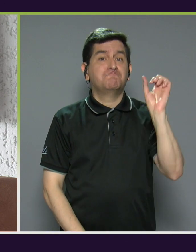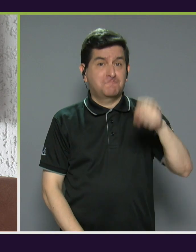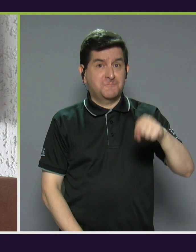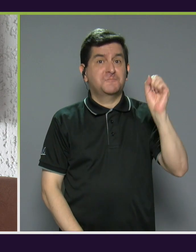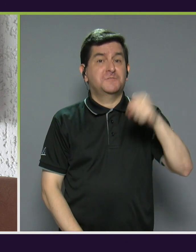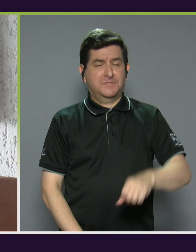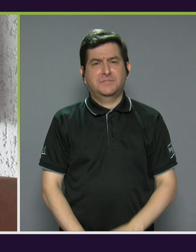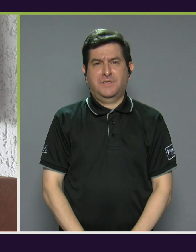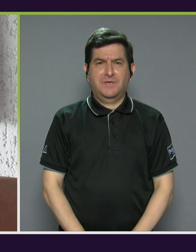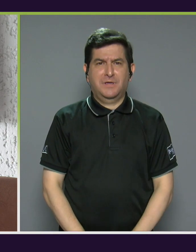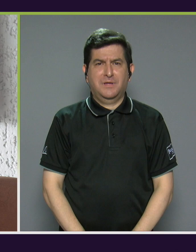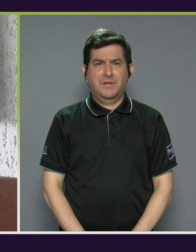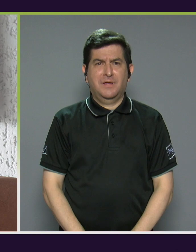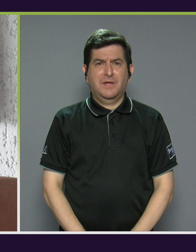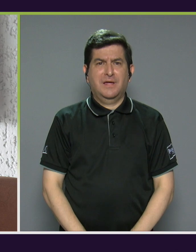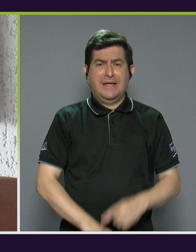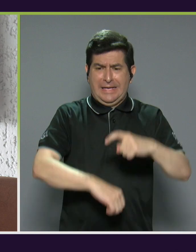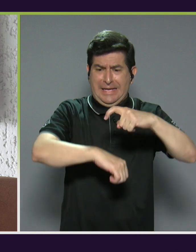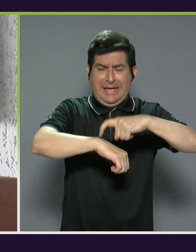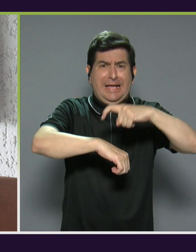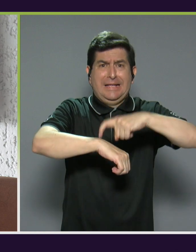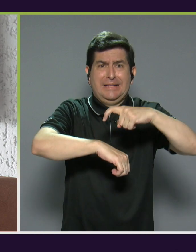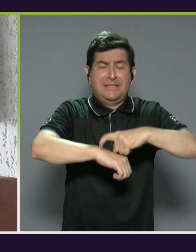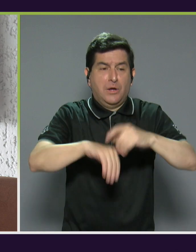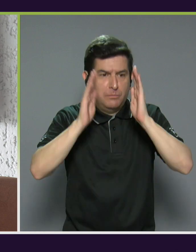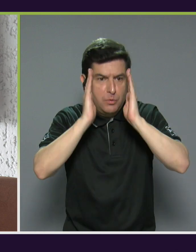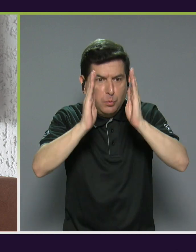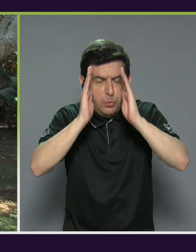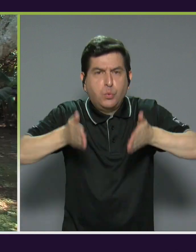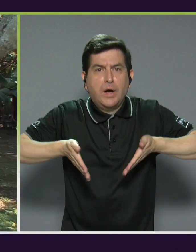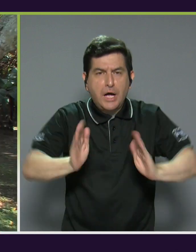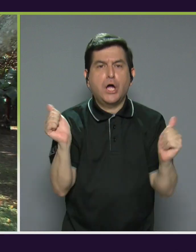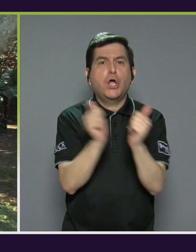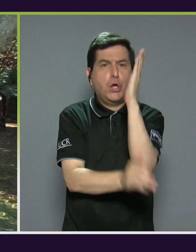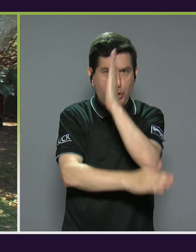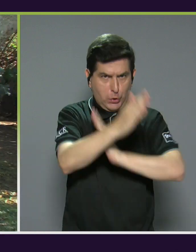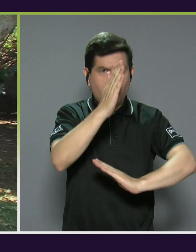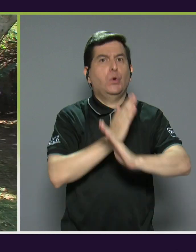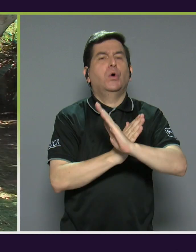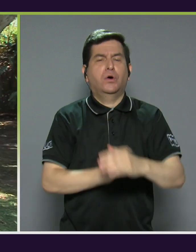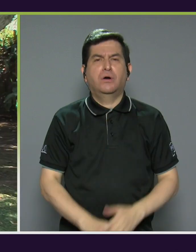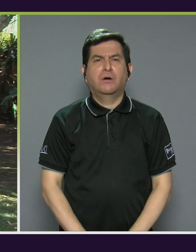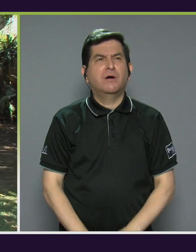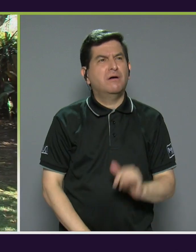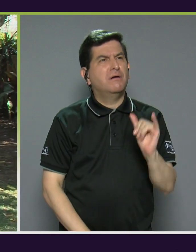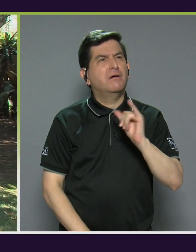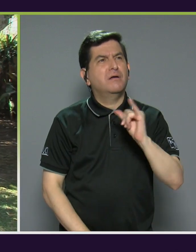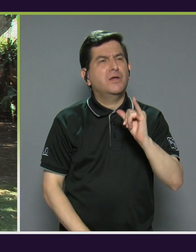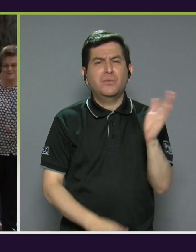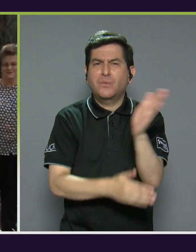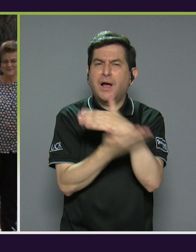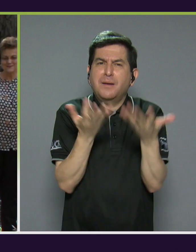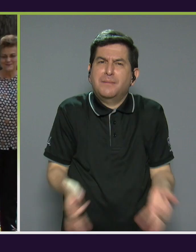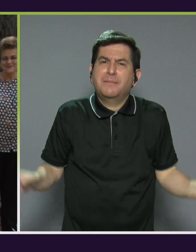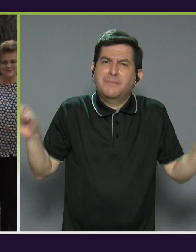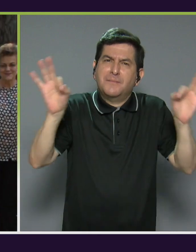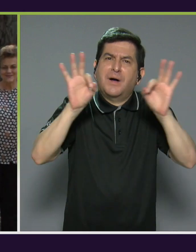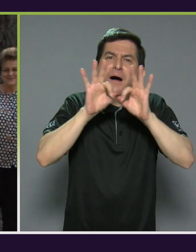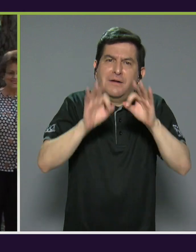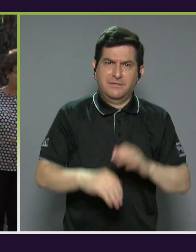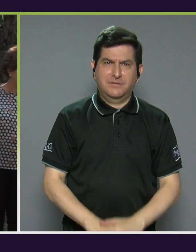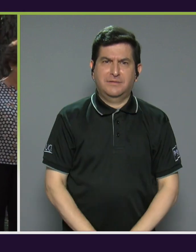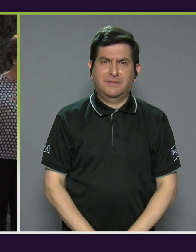digamos que hay más tiempo que dedicarle a tu hijo con discapacidad. También hay una parte importante que es, pues hay